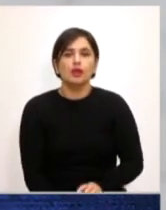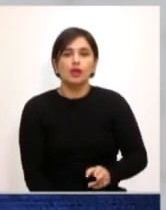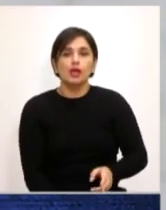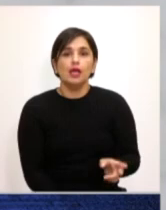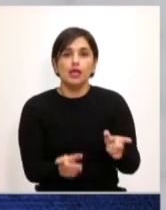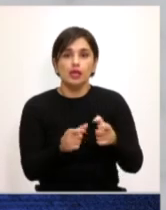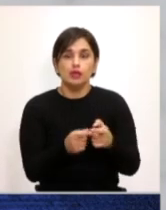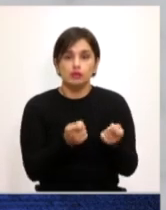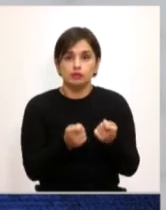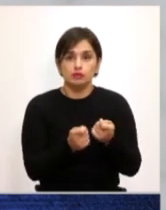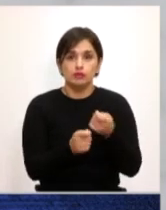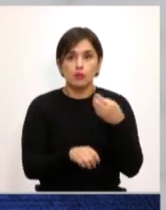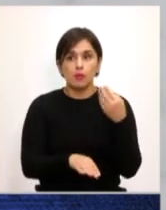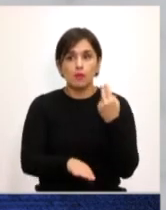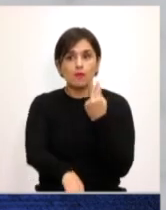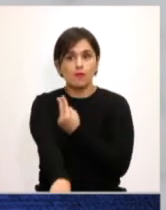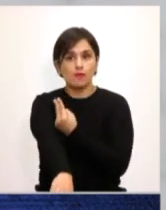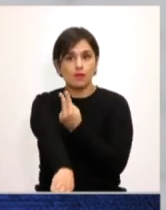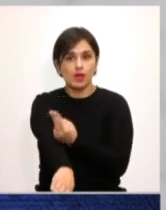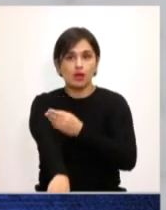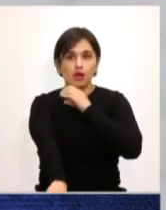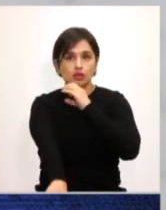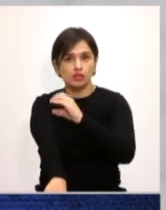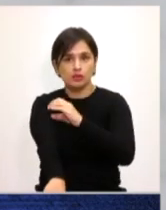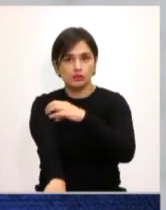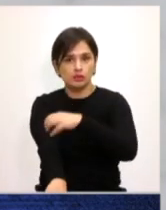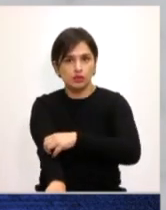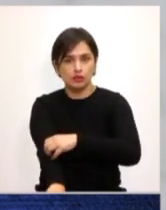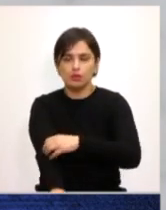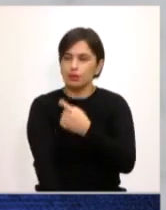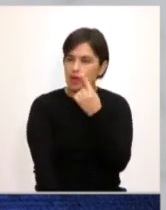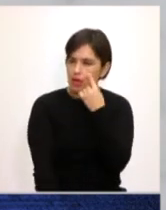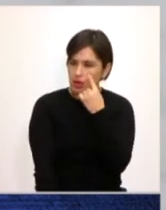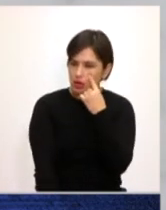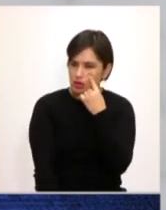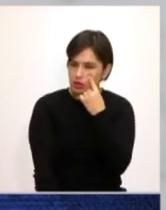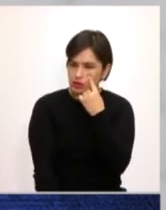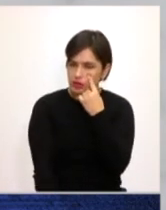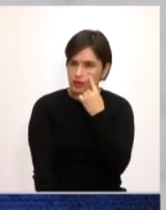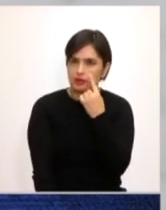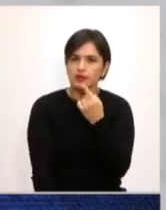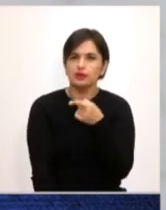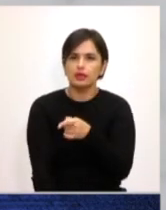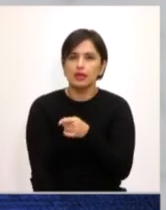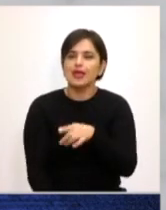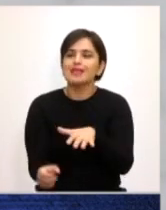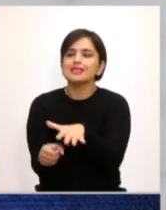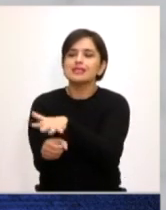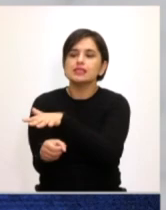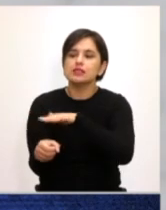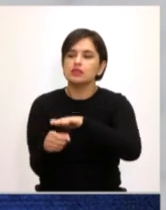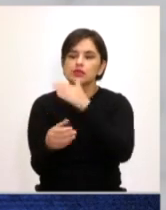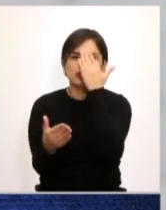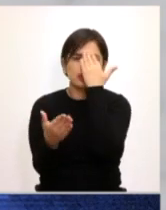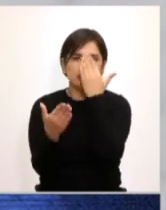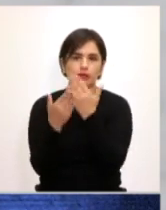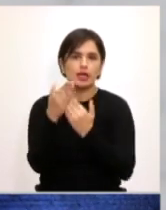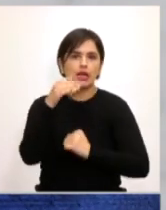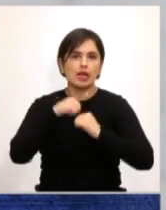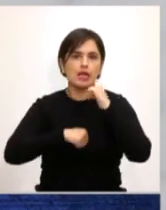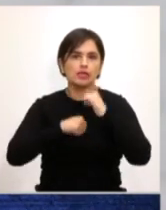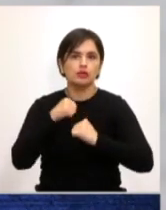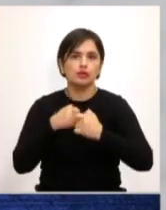se trasladó a la ciudad de Concepción para conocer de primera fuente la situación que enfrentaba la industria del